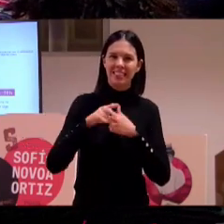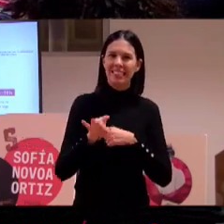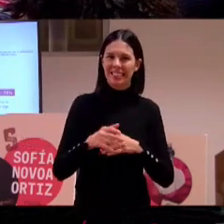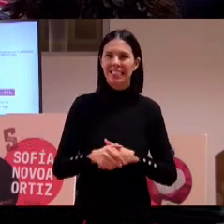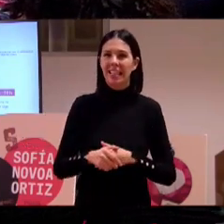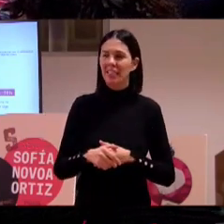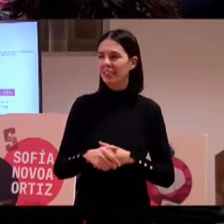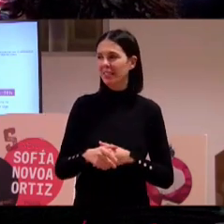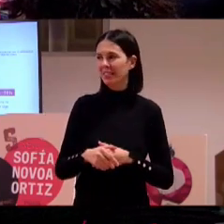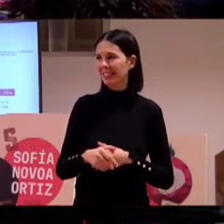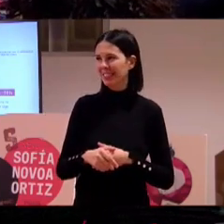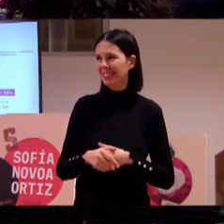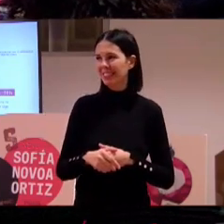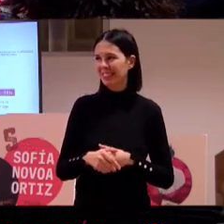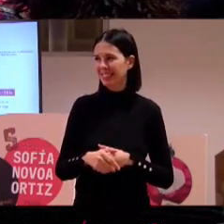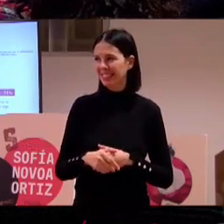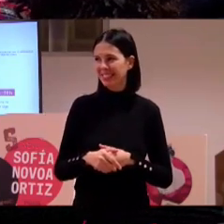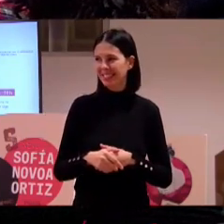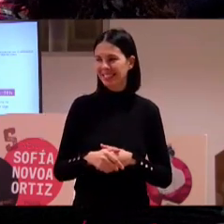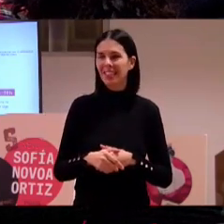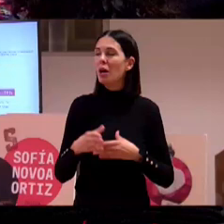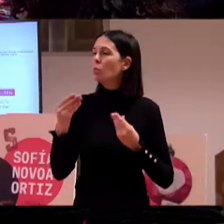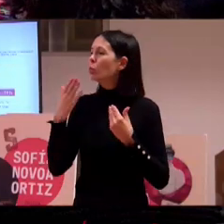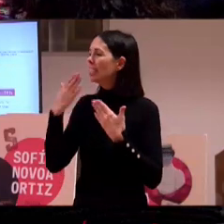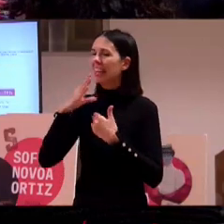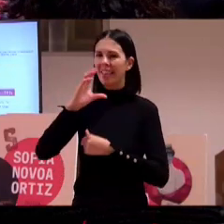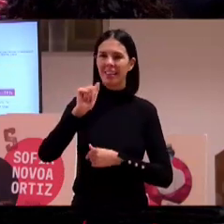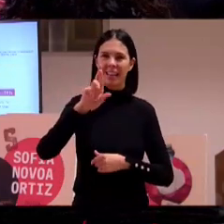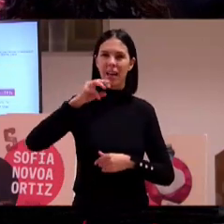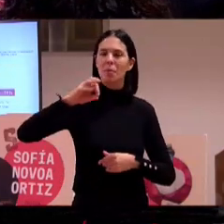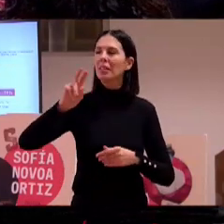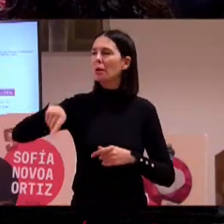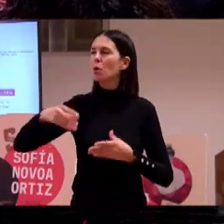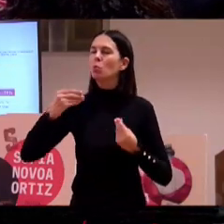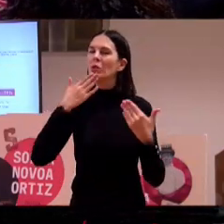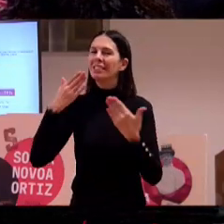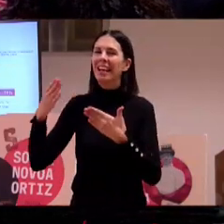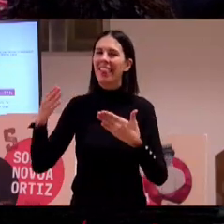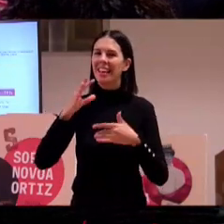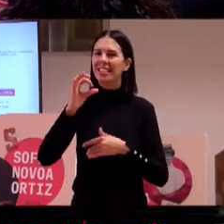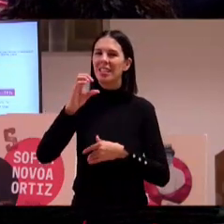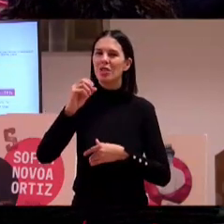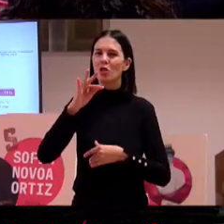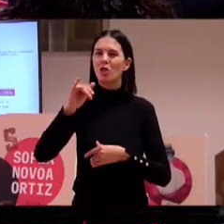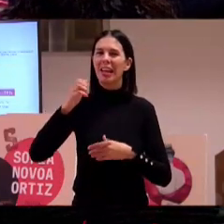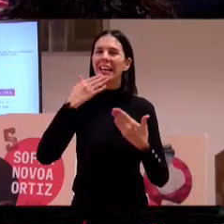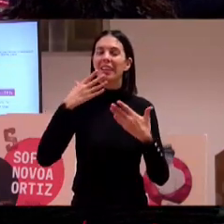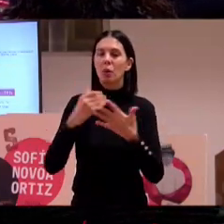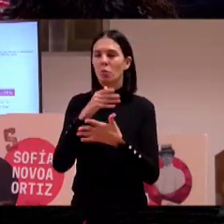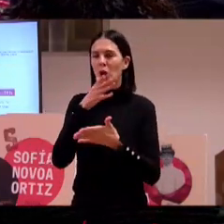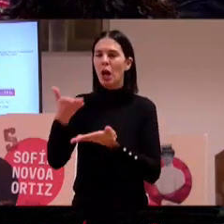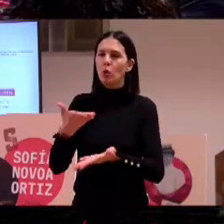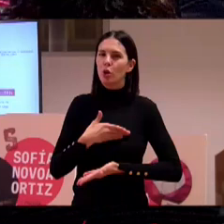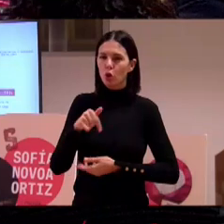me introduza directamente. Moitísimas grazas, Carmen, e moitísimas grazas, Sofía, gracias a todos. Por axudarnos hoxe